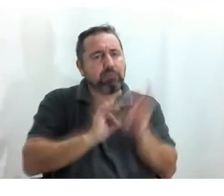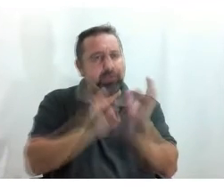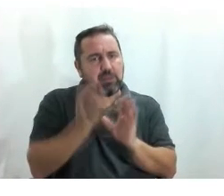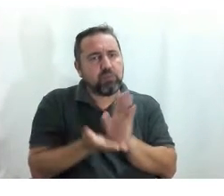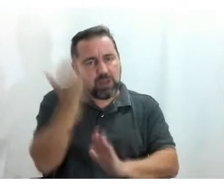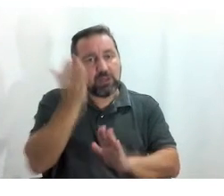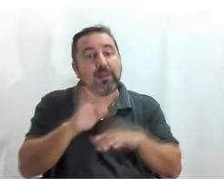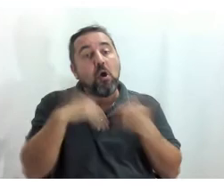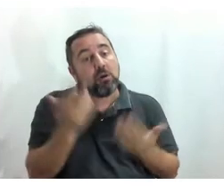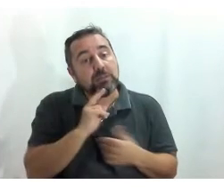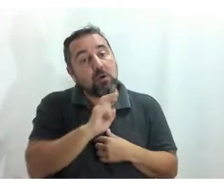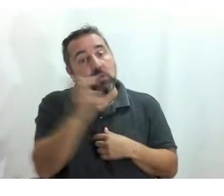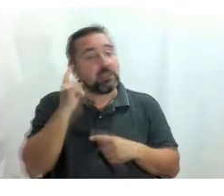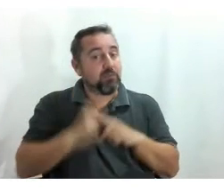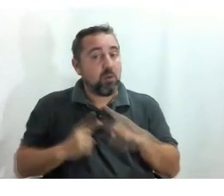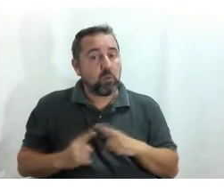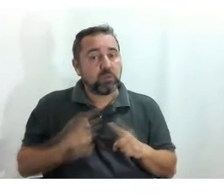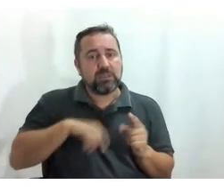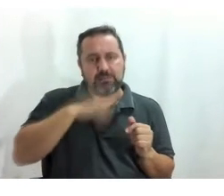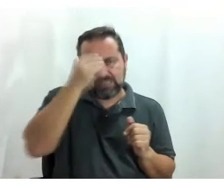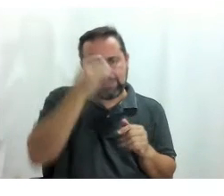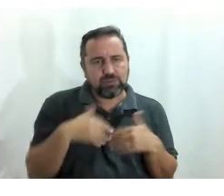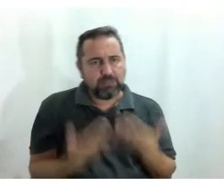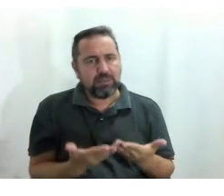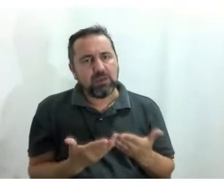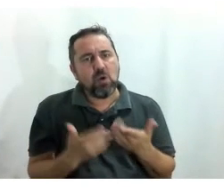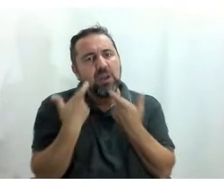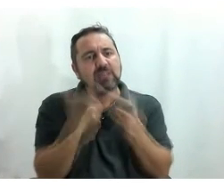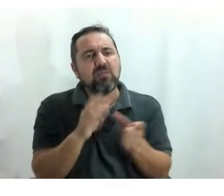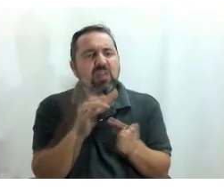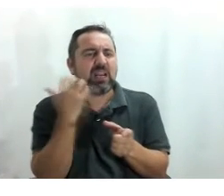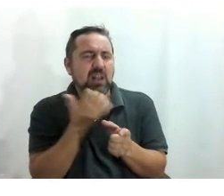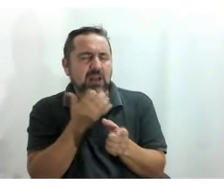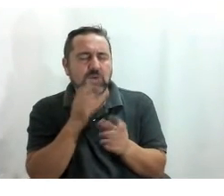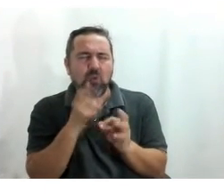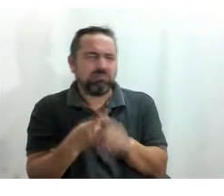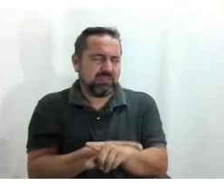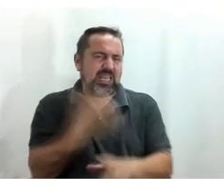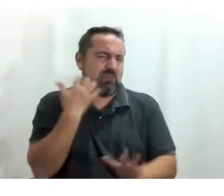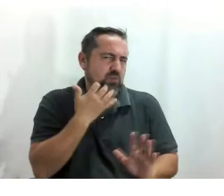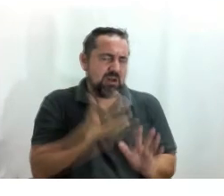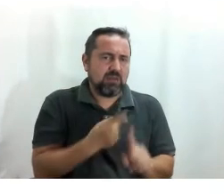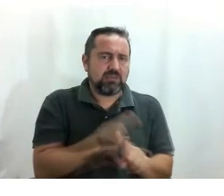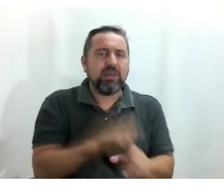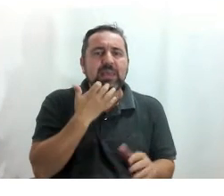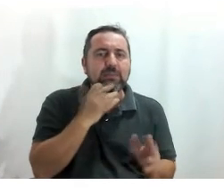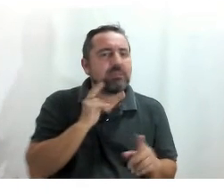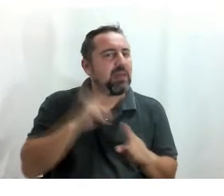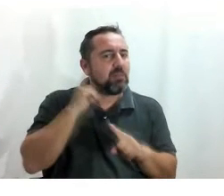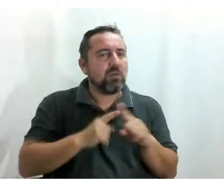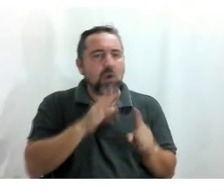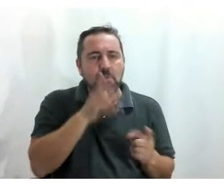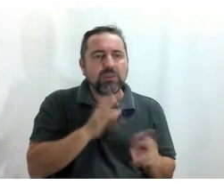también otras hipoacusias que podríamos considerar como, clasificar como raras o ultra raras, como es el ejemplo de la hipoacusia